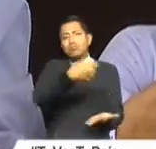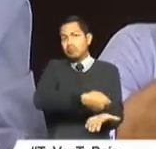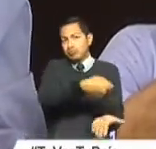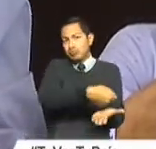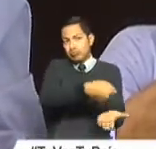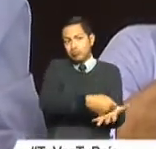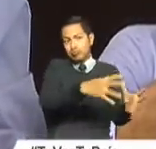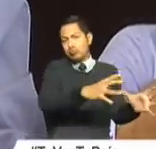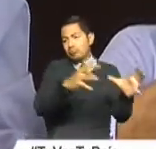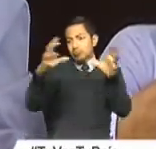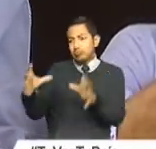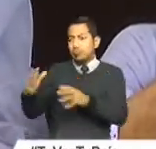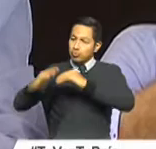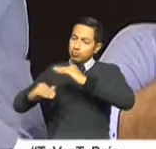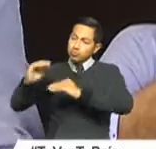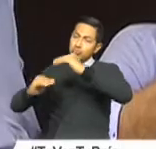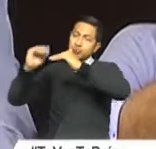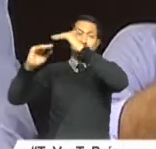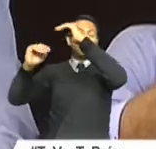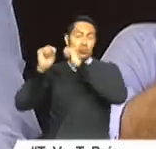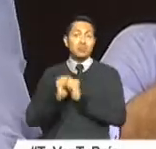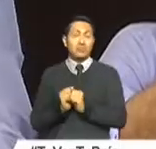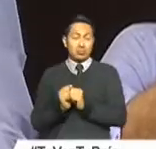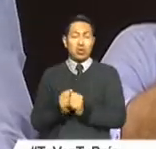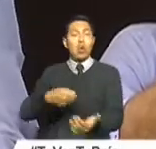en el país, porque